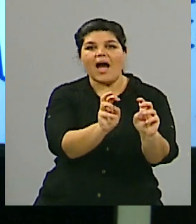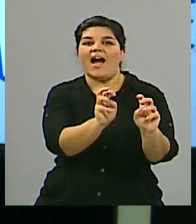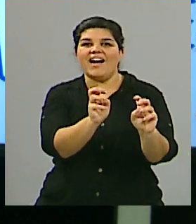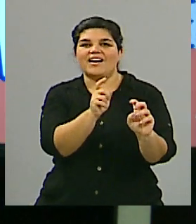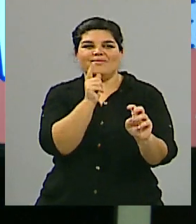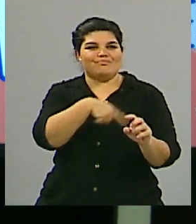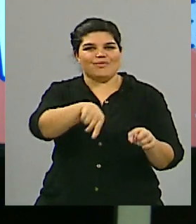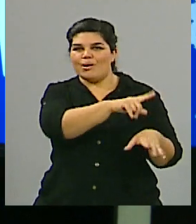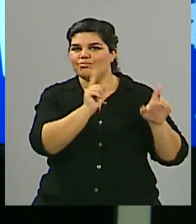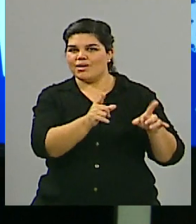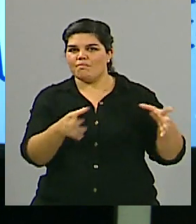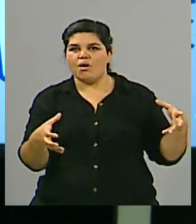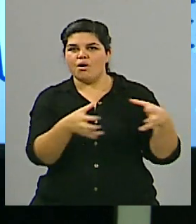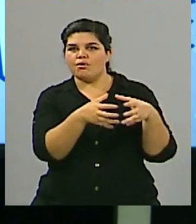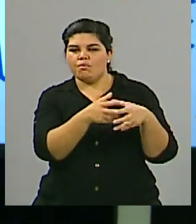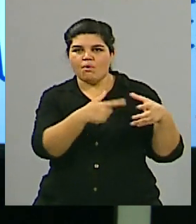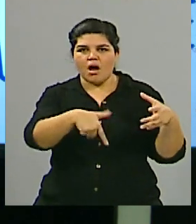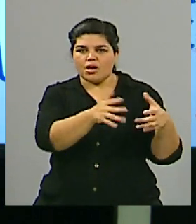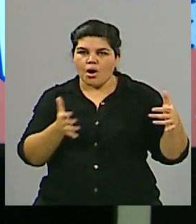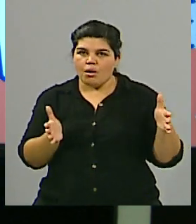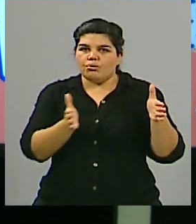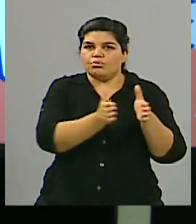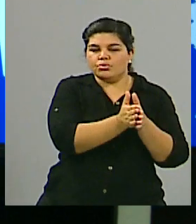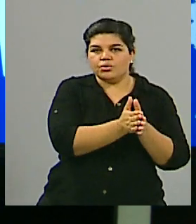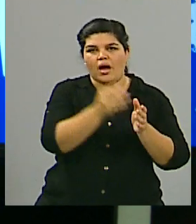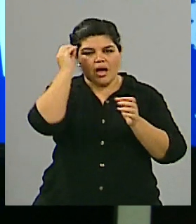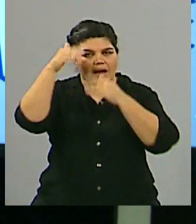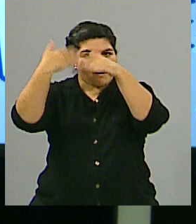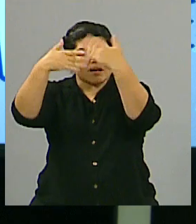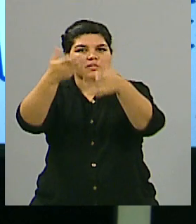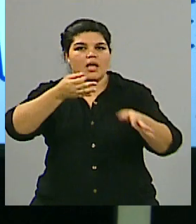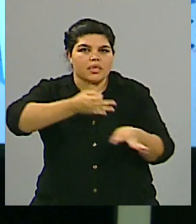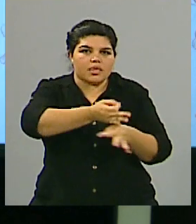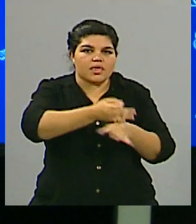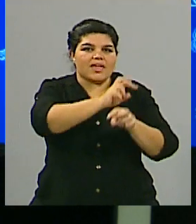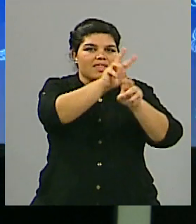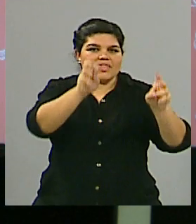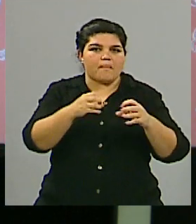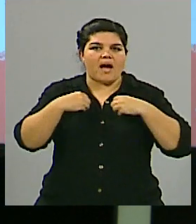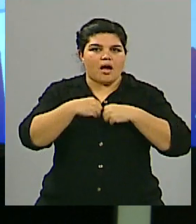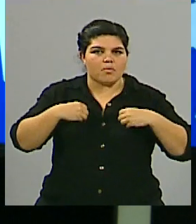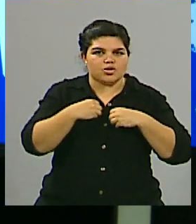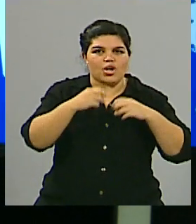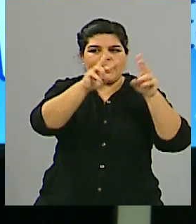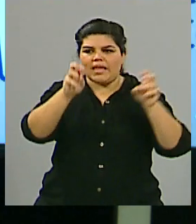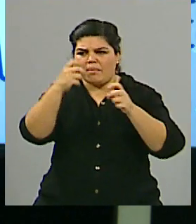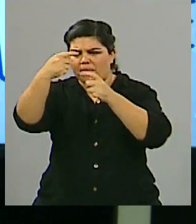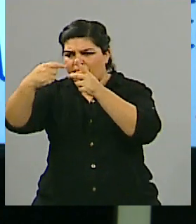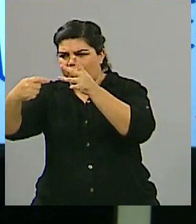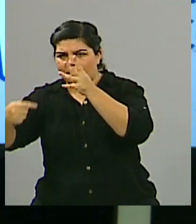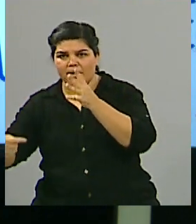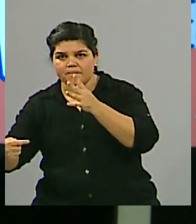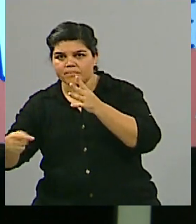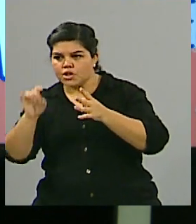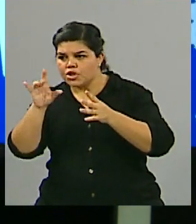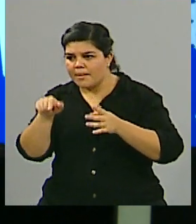permanentemente generando propuestas de capacitación vinculada a estas temáticas. Porque es un trabajo, no lo puedes hacer solo para los